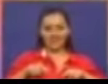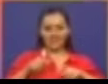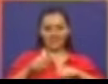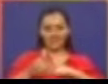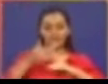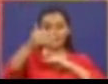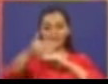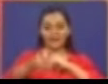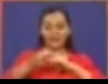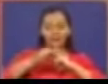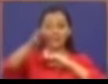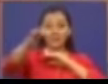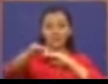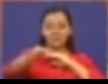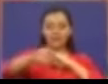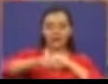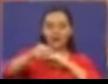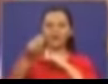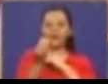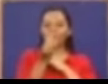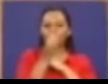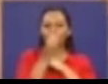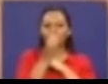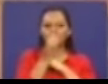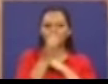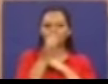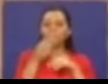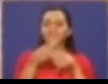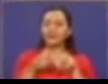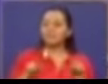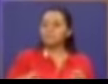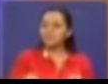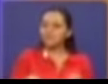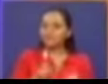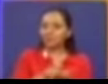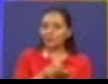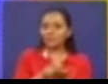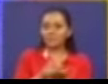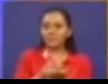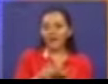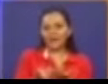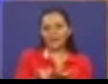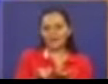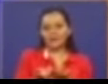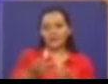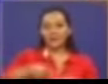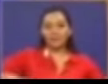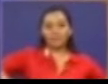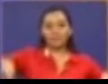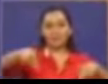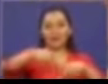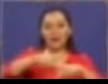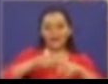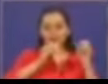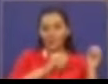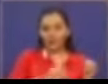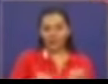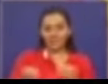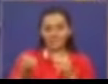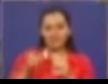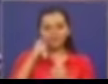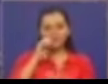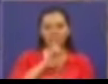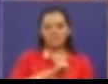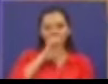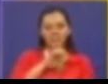preciosa y puedes comerte unos pinchos de chontacuro. Y en la plaza las compañías organizadas te venden una buena